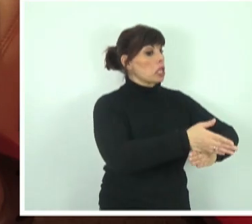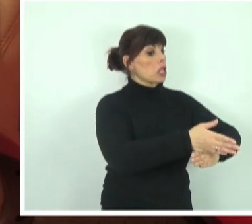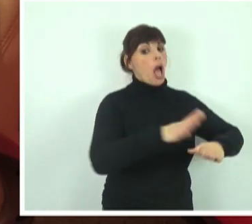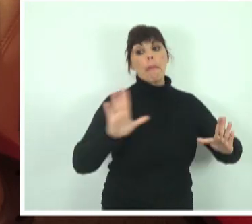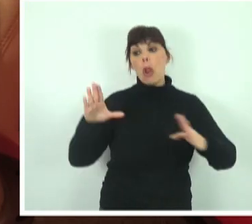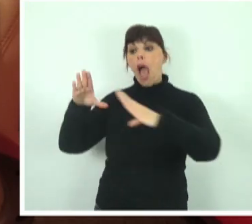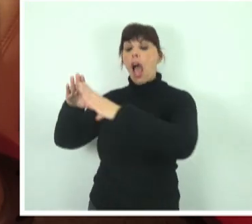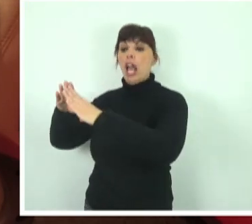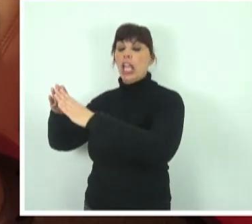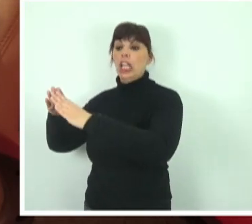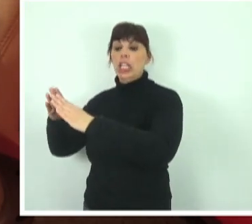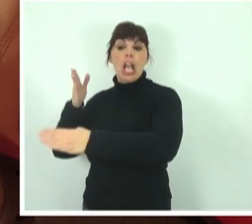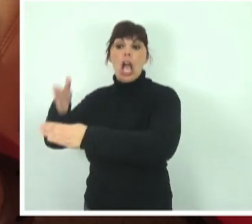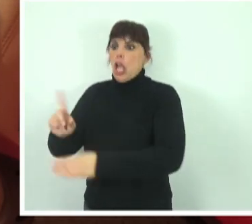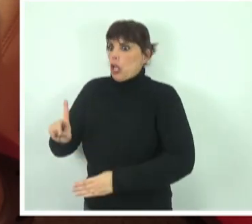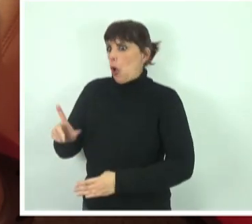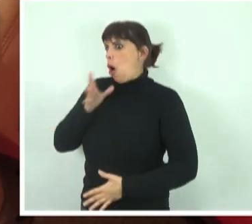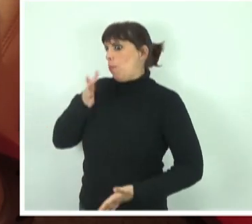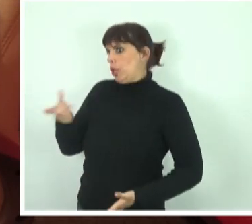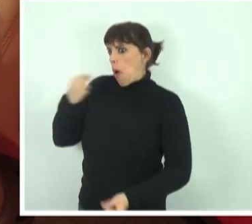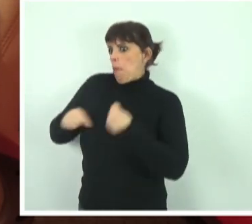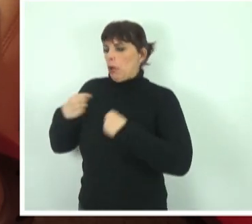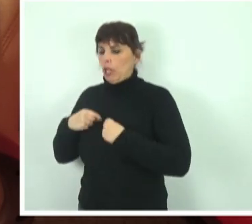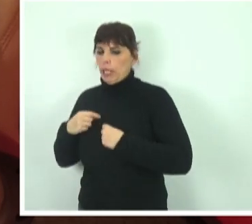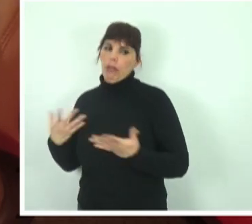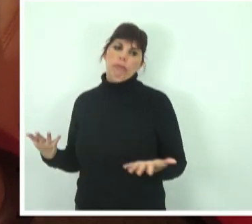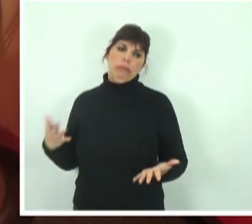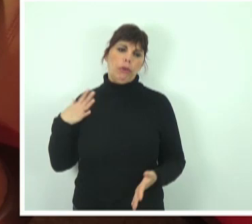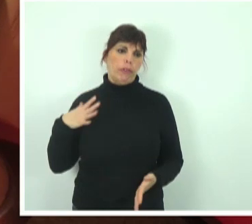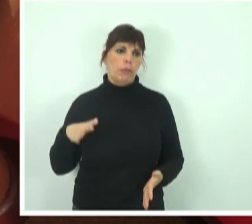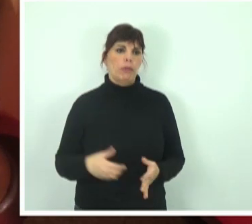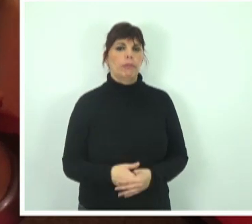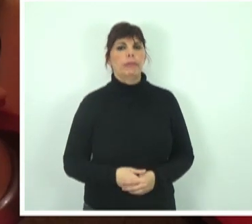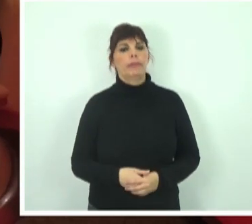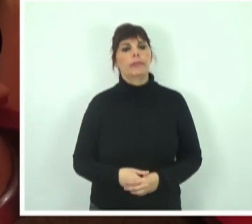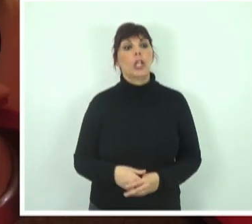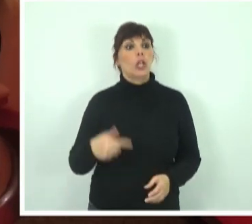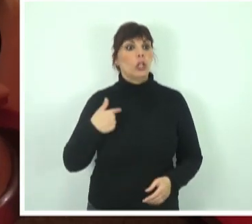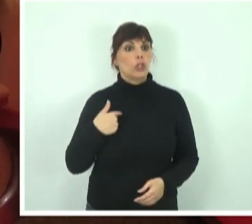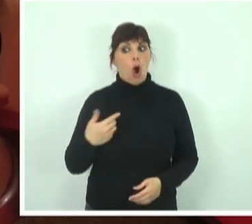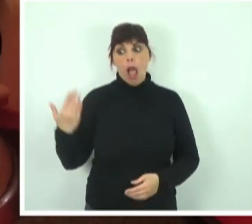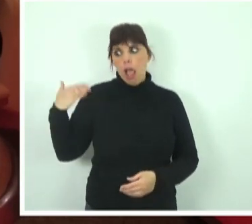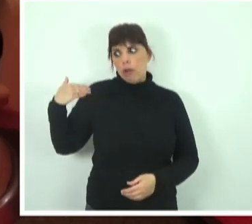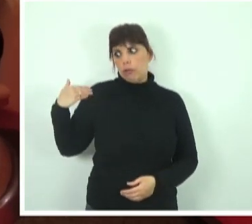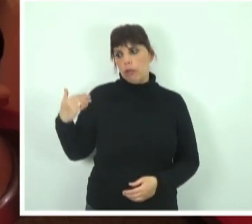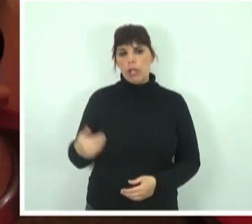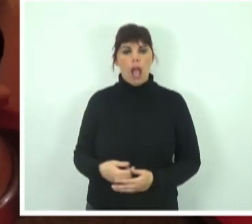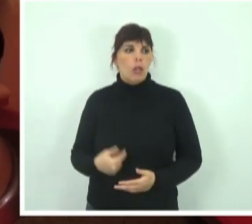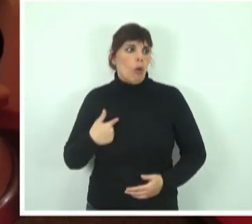El otro día, me asusté. Saliendo de la iglesia, pasó el